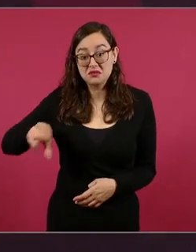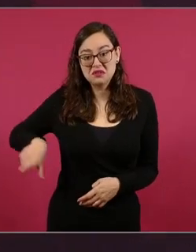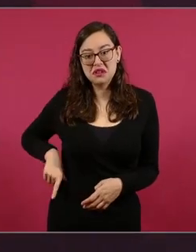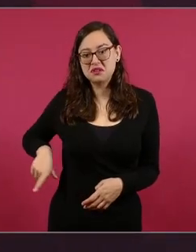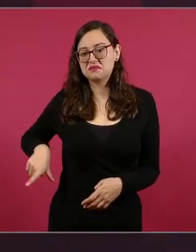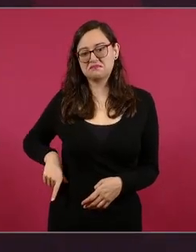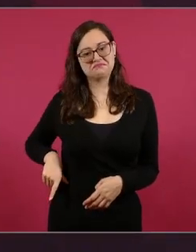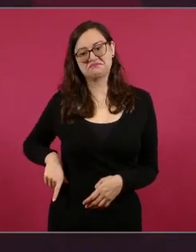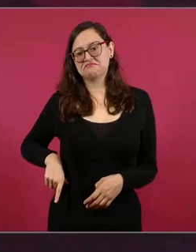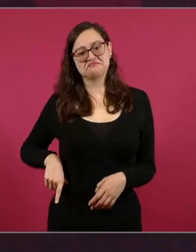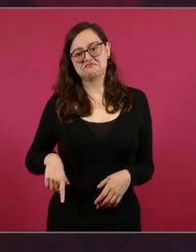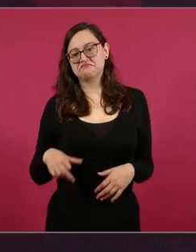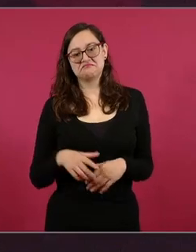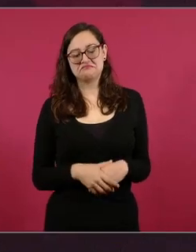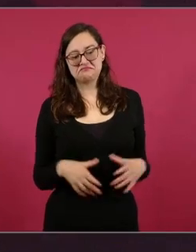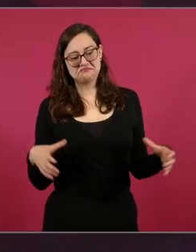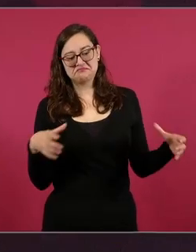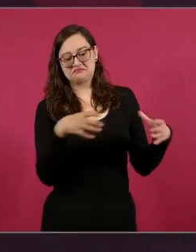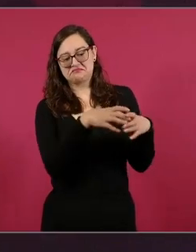Entonces,